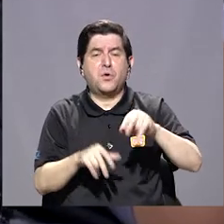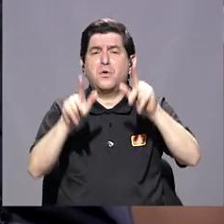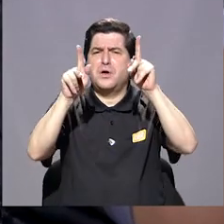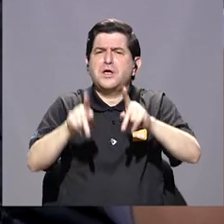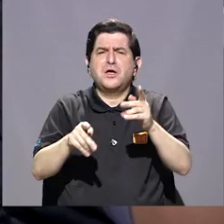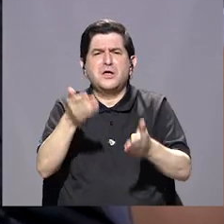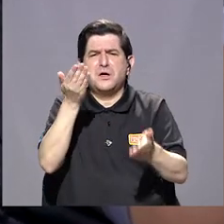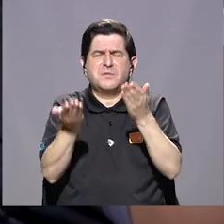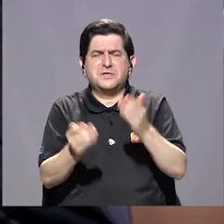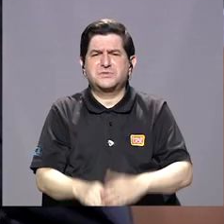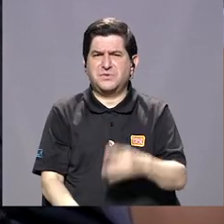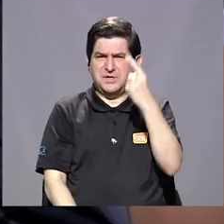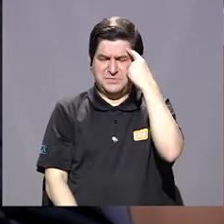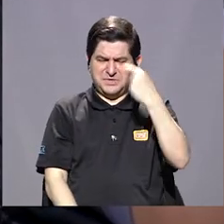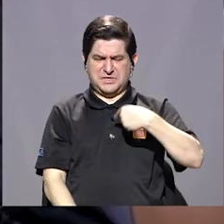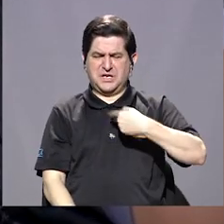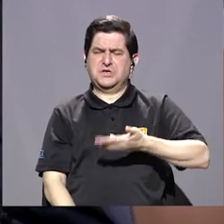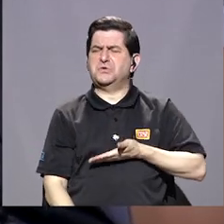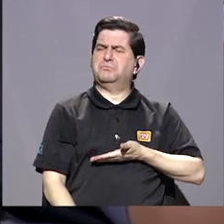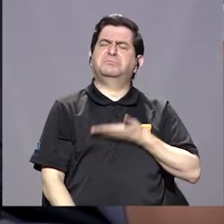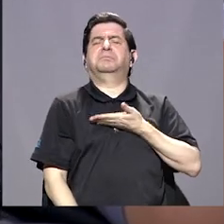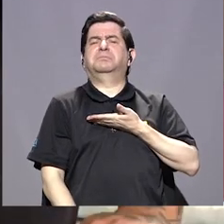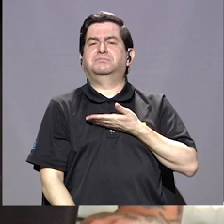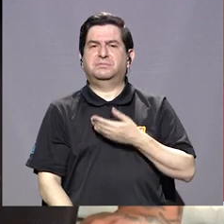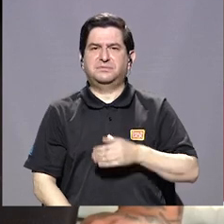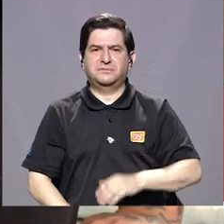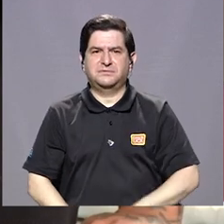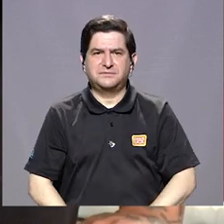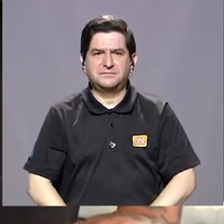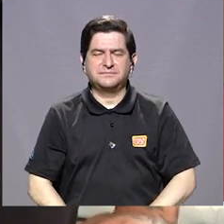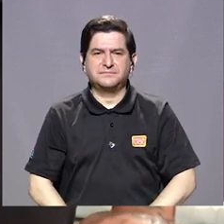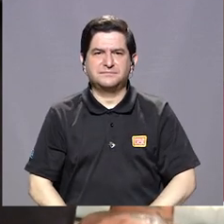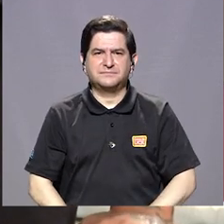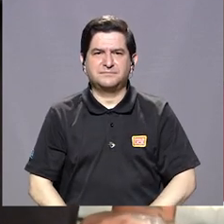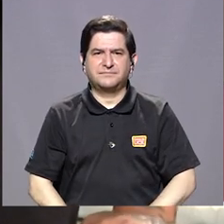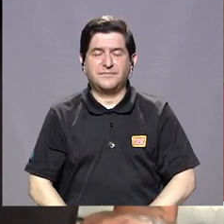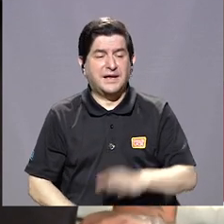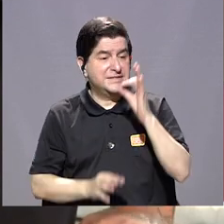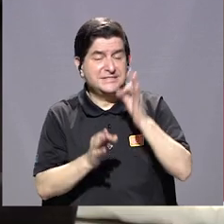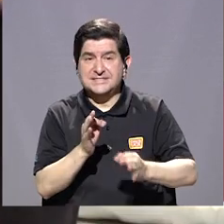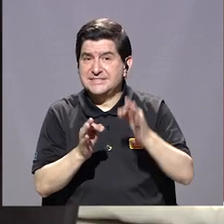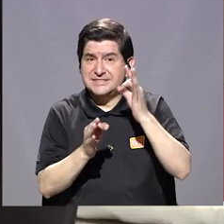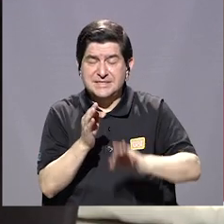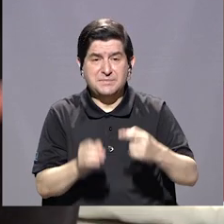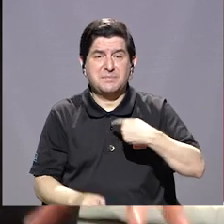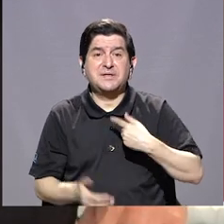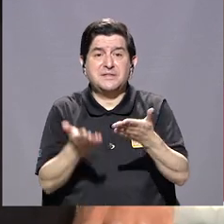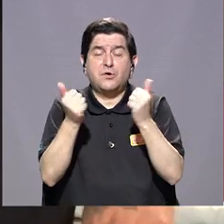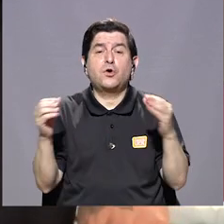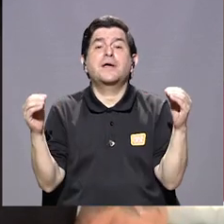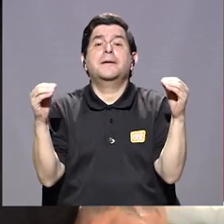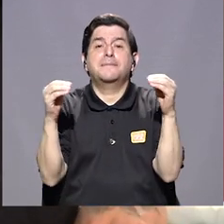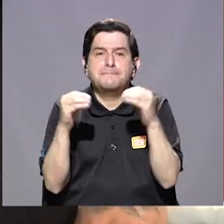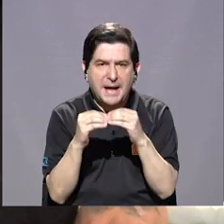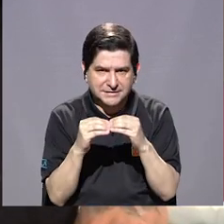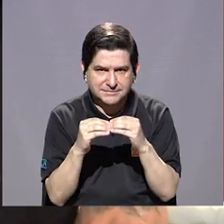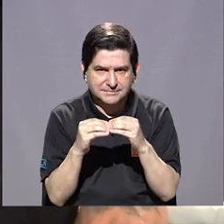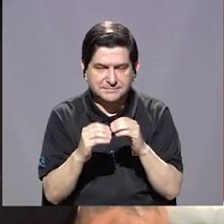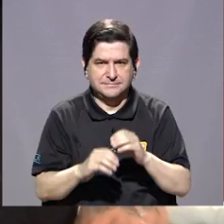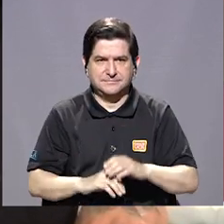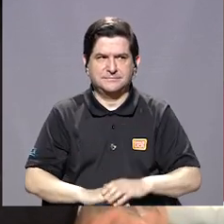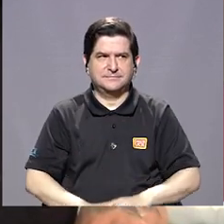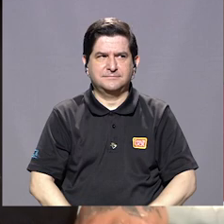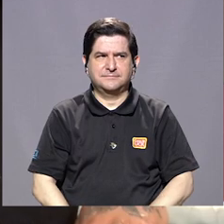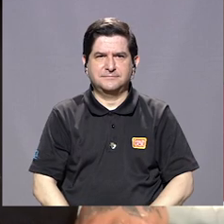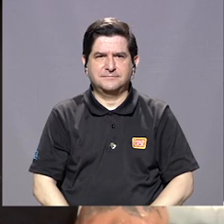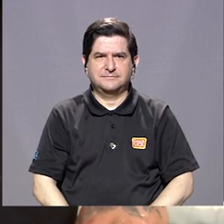gente me consideraba arrogante y demás porque, simple y sencillamente porque uno quiere ir más allá.